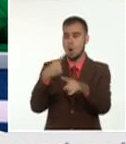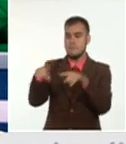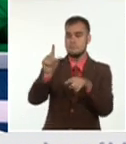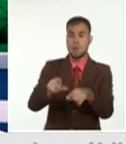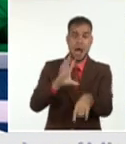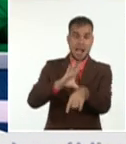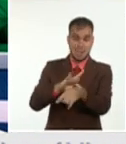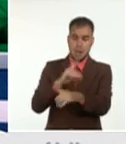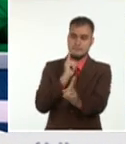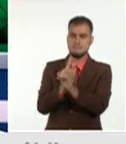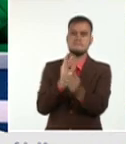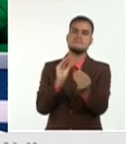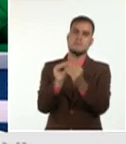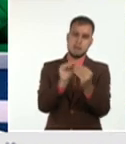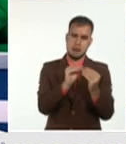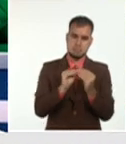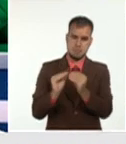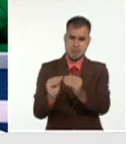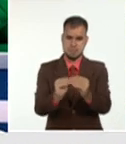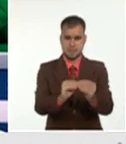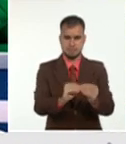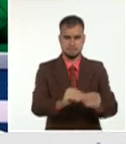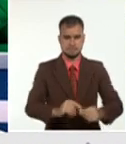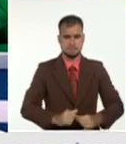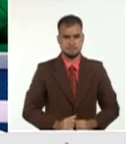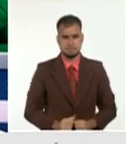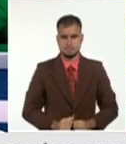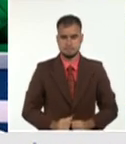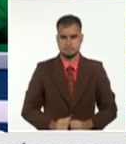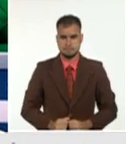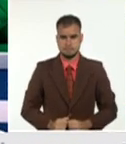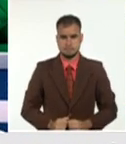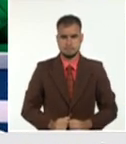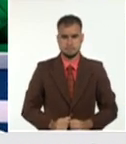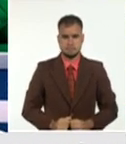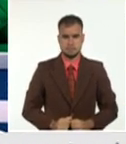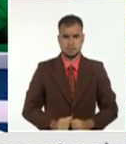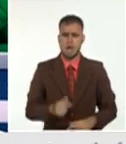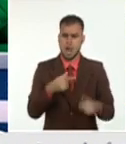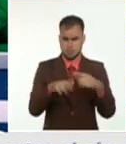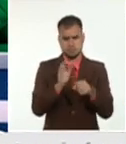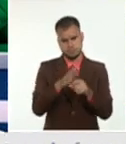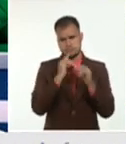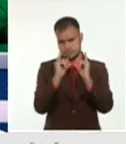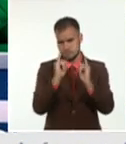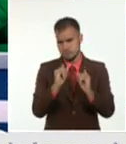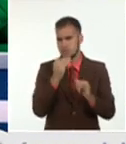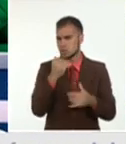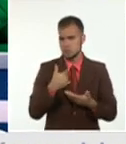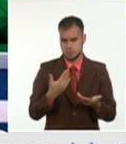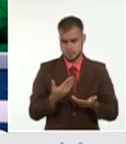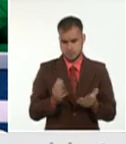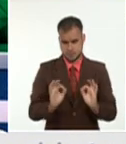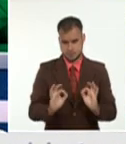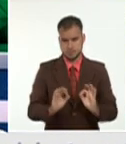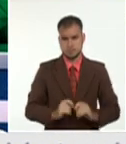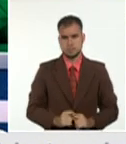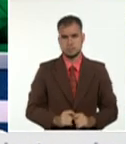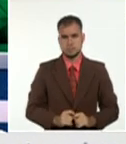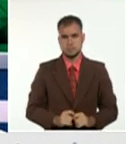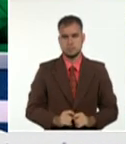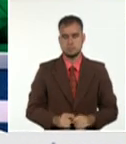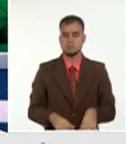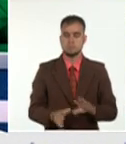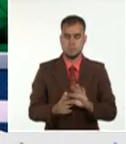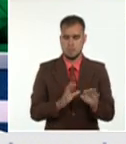previamente y que vamos a dar los detalles como siempre se dice. La provincia de La Habana con